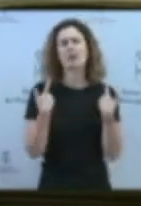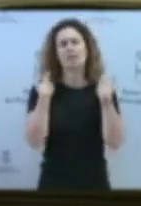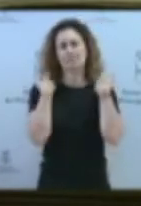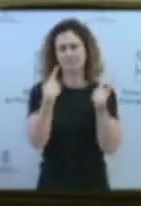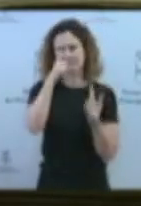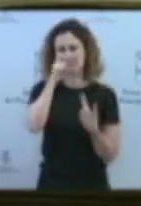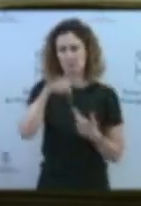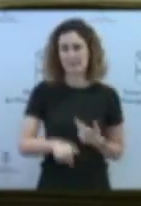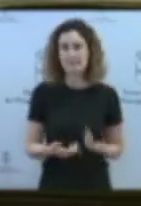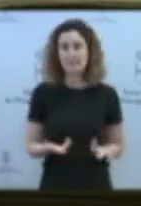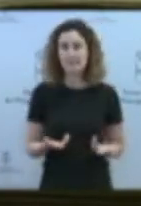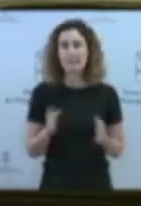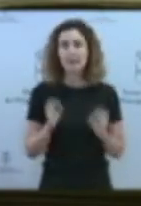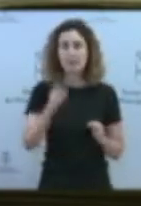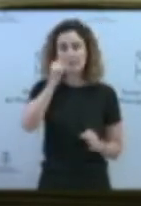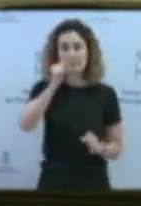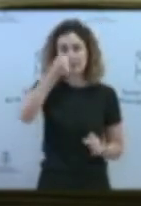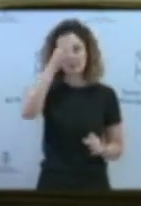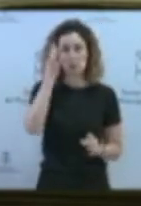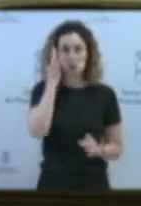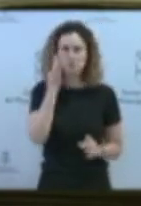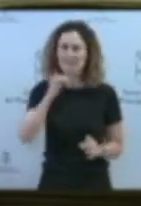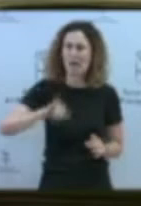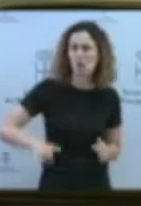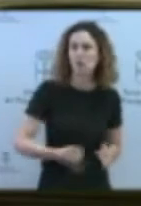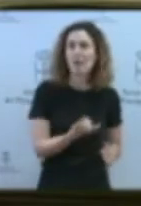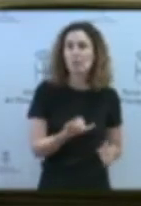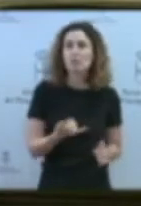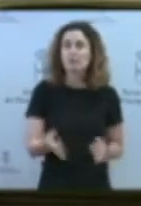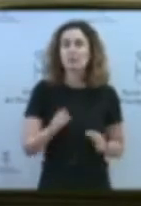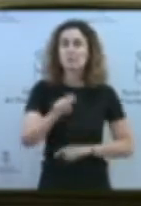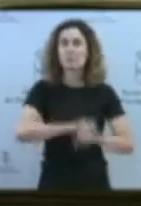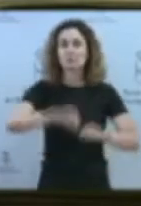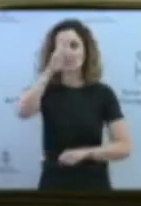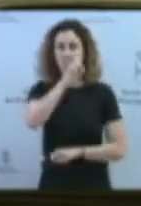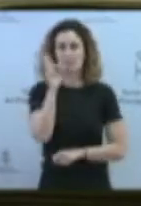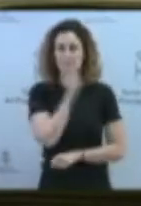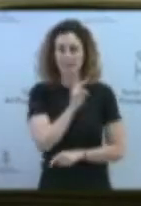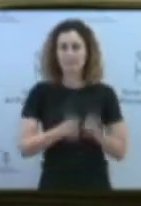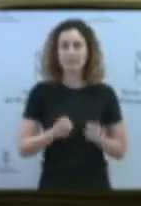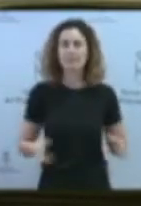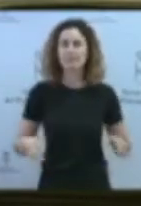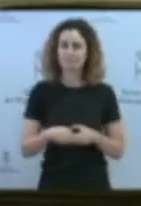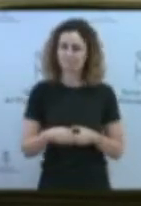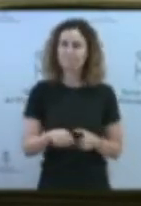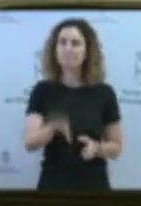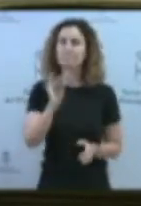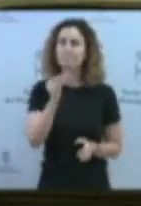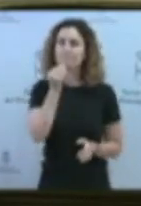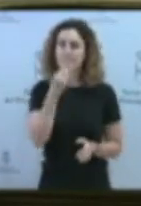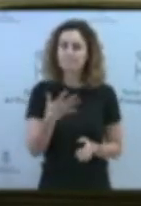muy cansados y cansadas, tanto el AMPA como el equipo directivo decide que es el momento de reducir la jornada, como se ha hecho siempre. ¿Por qué este año no se iba a